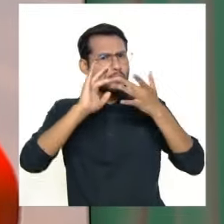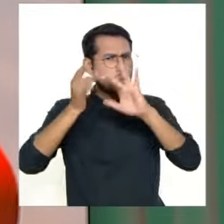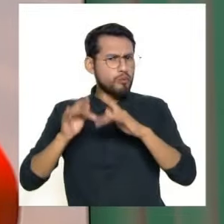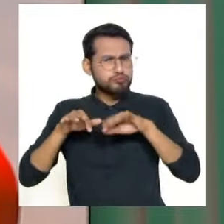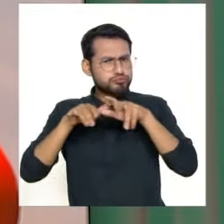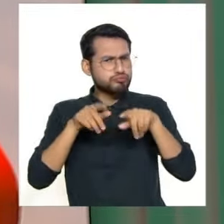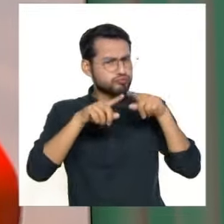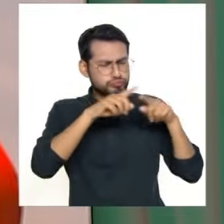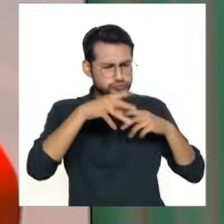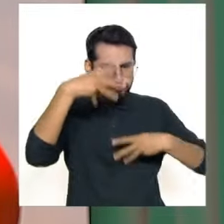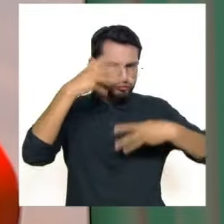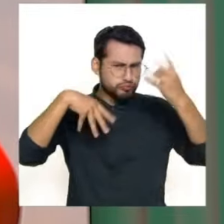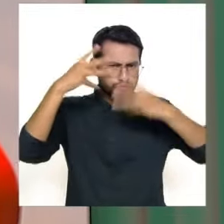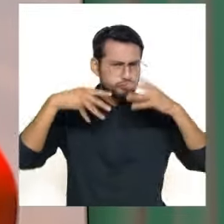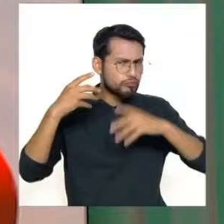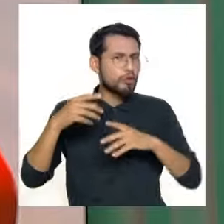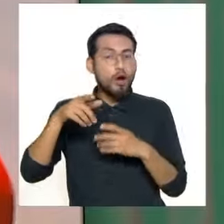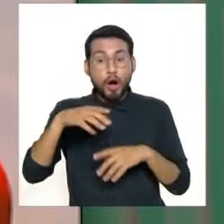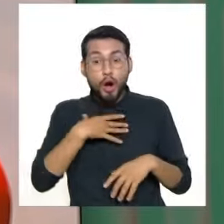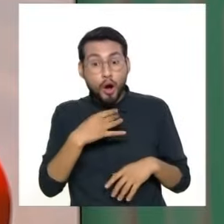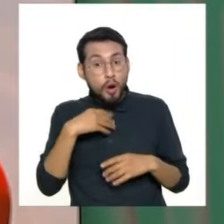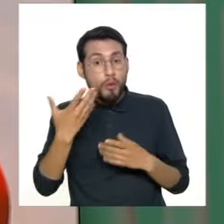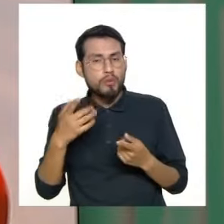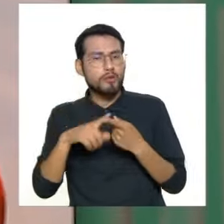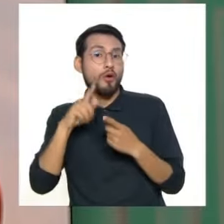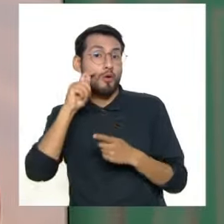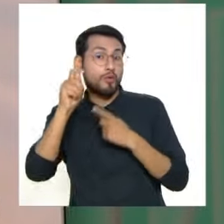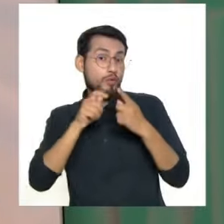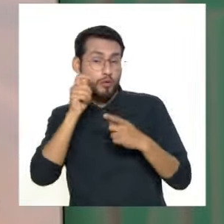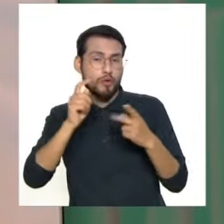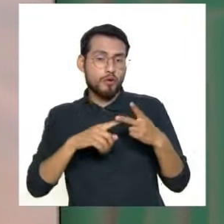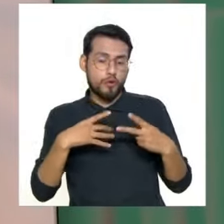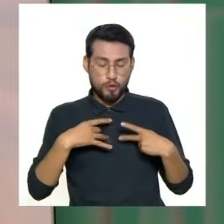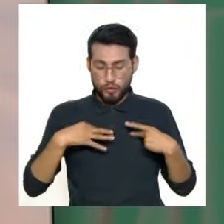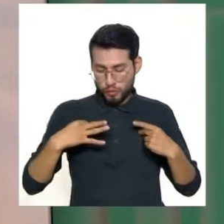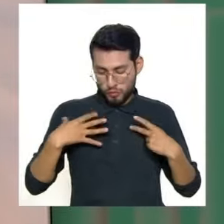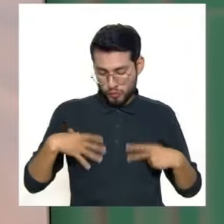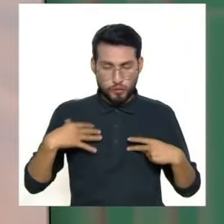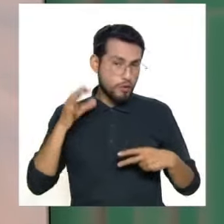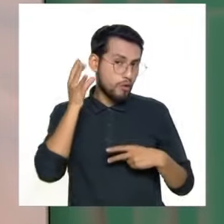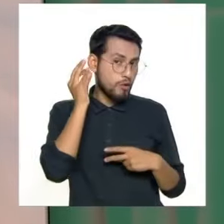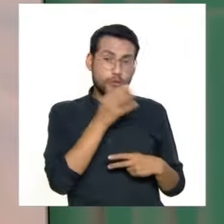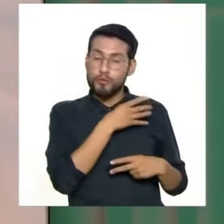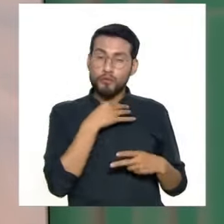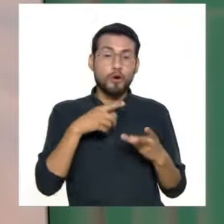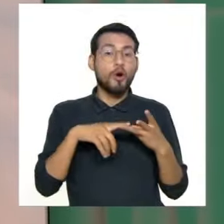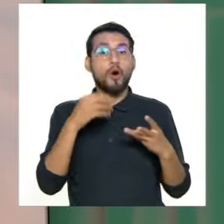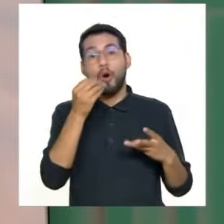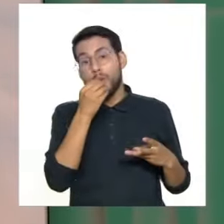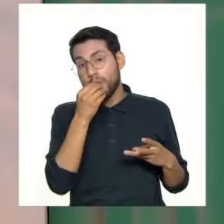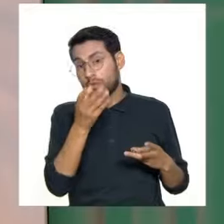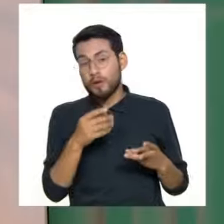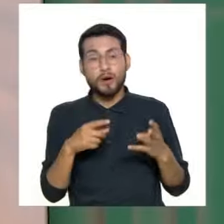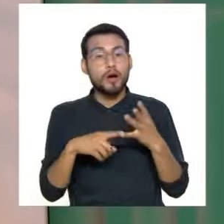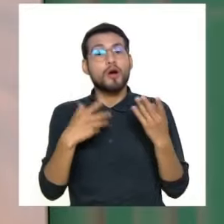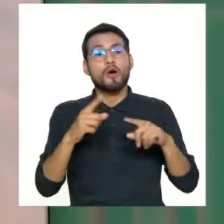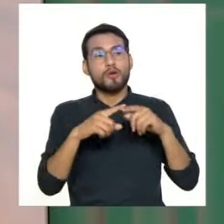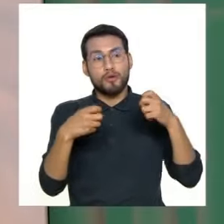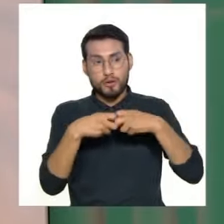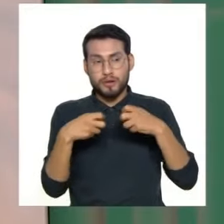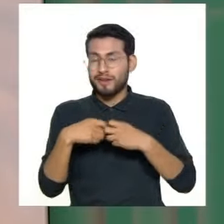semana santa las primeras son eh turismo y viajes de ahí ropa y accesorios comidita de comercio electrónico